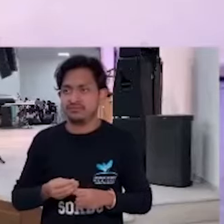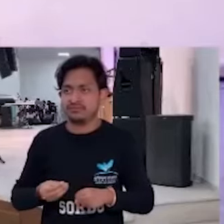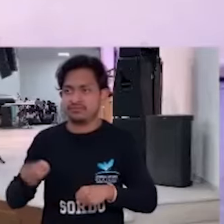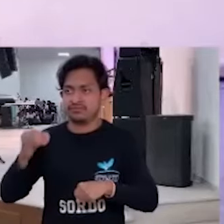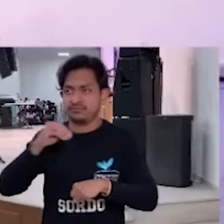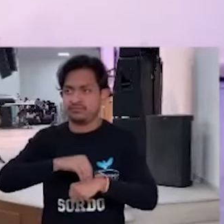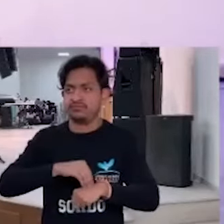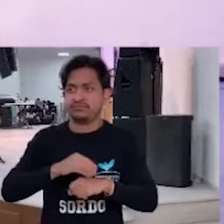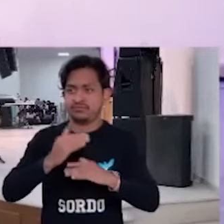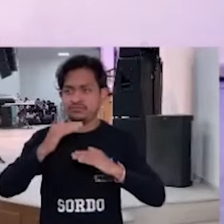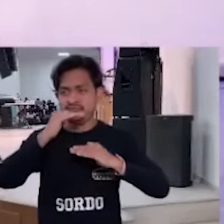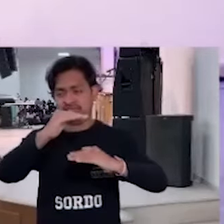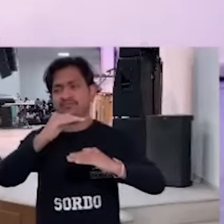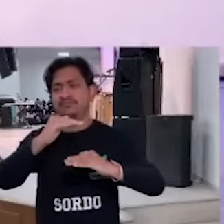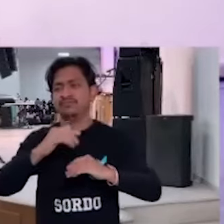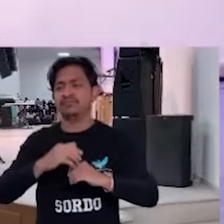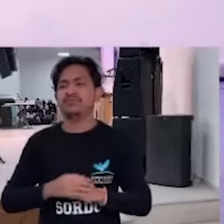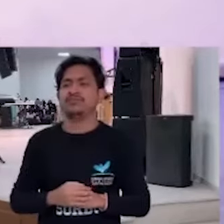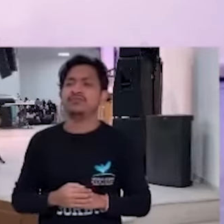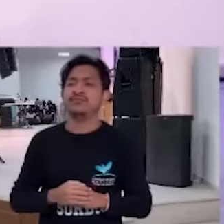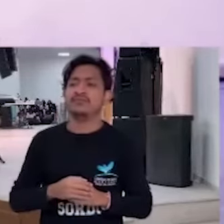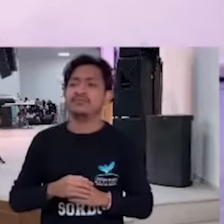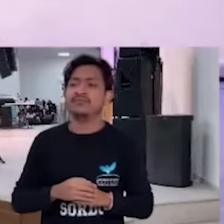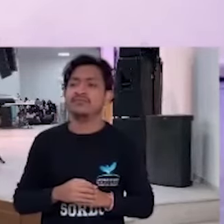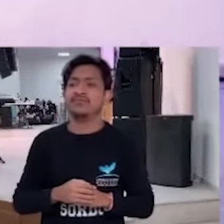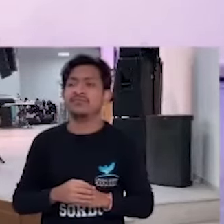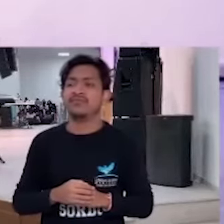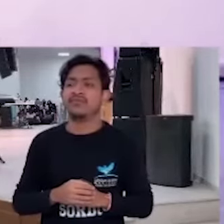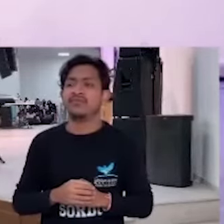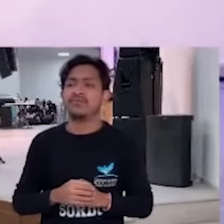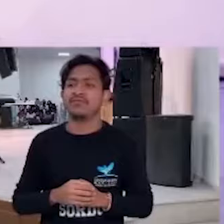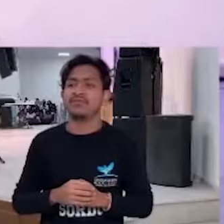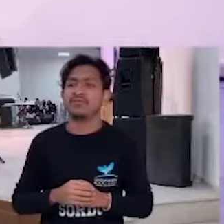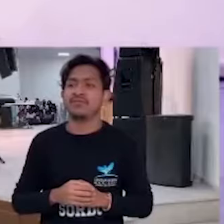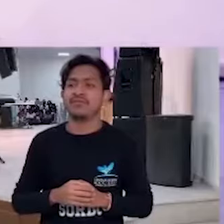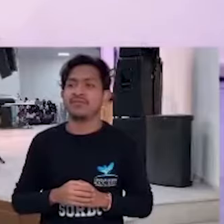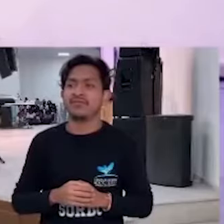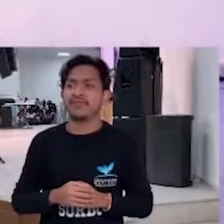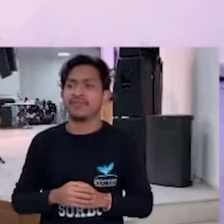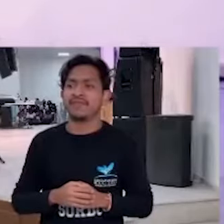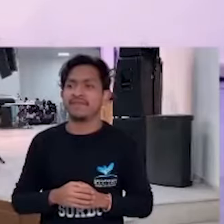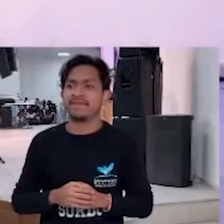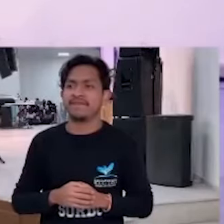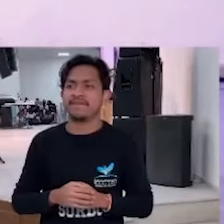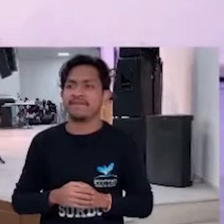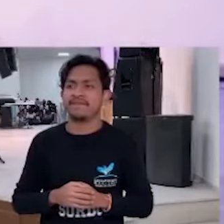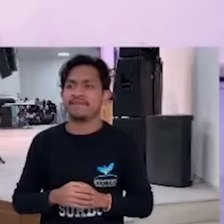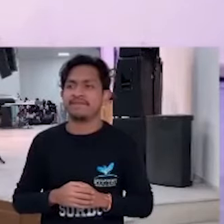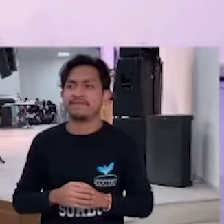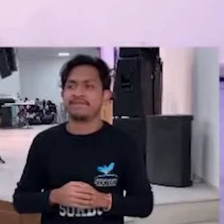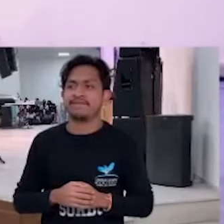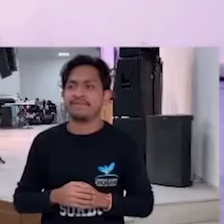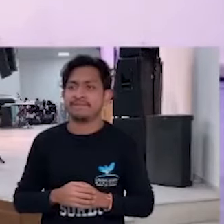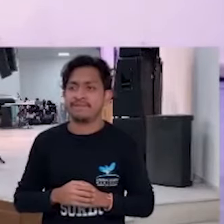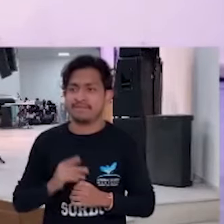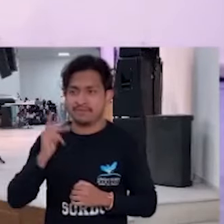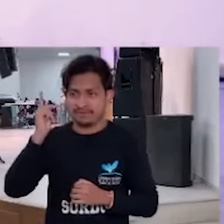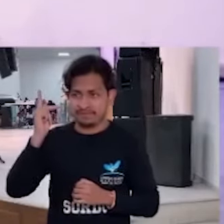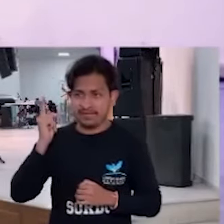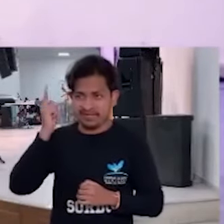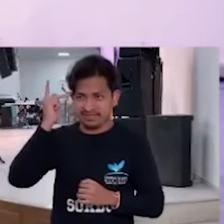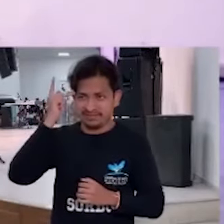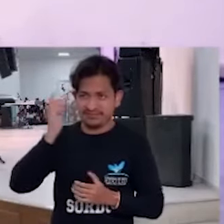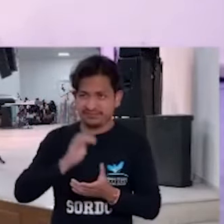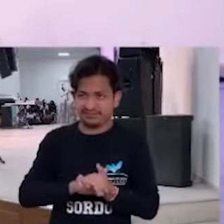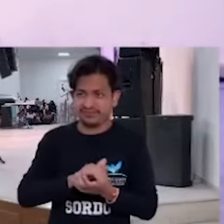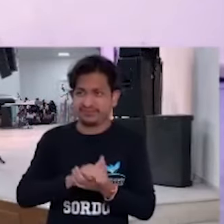Debemos mantener una comunicación muy estrecha con nuestra esposa. Debemos mantener una